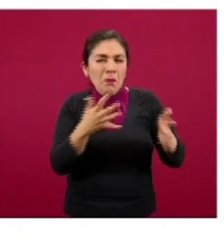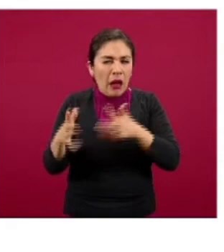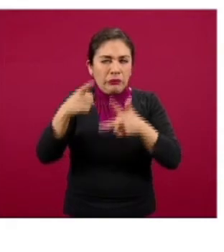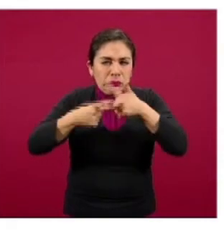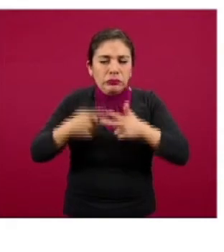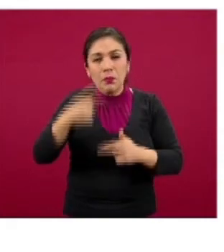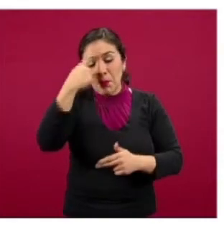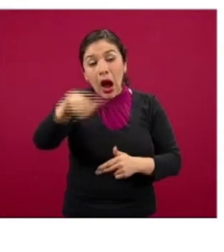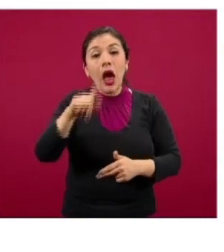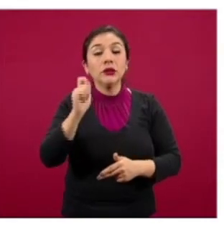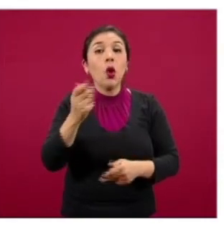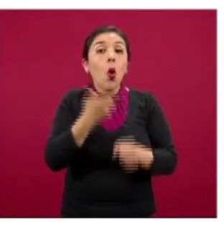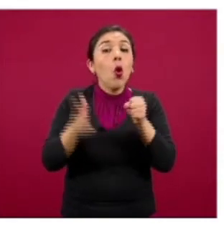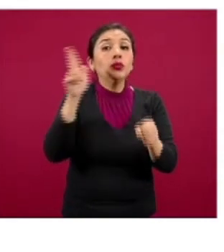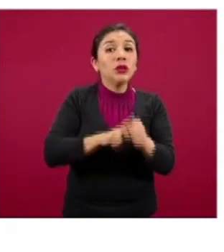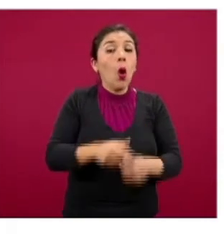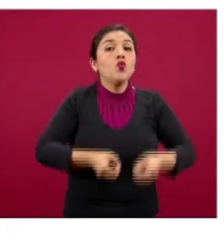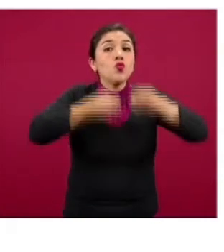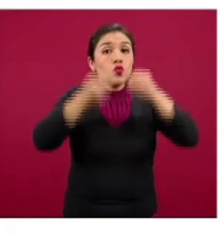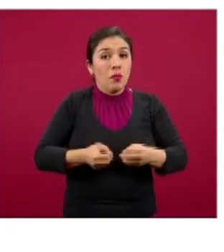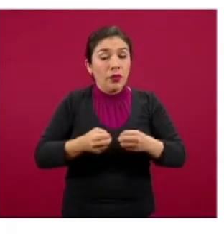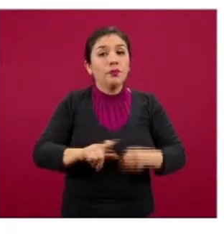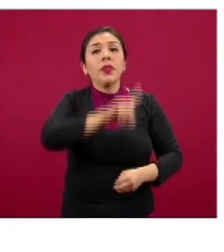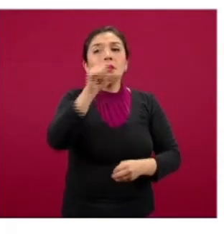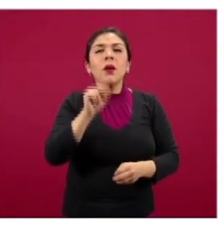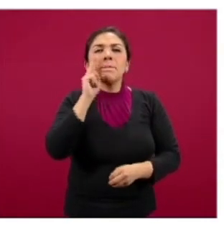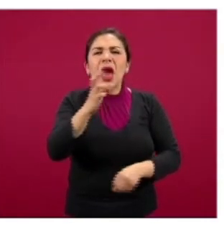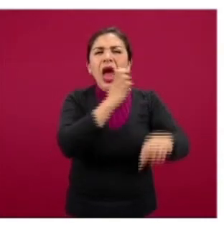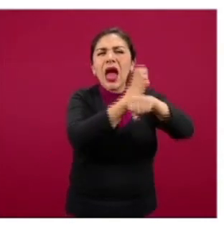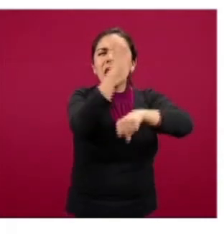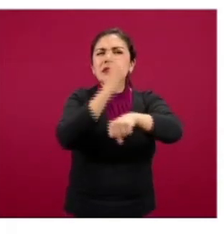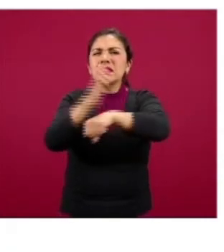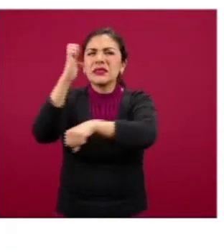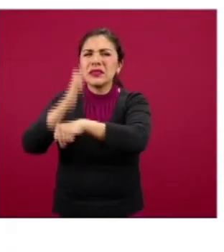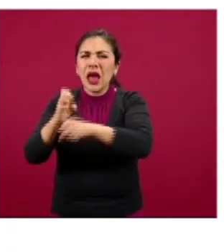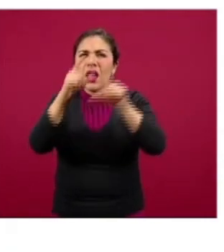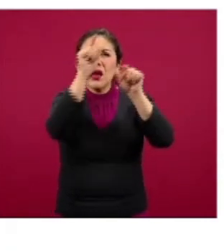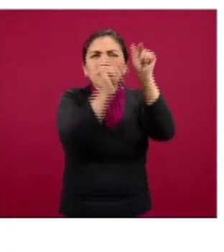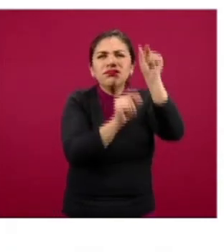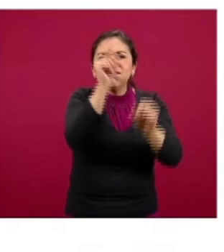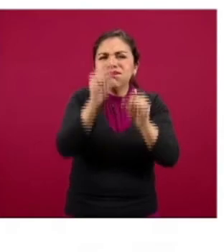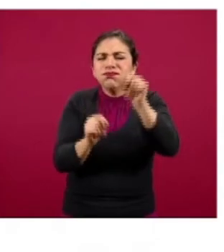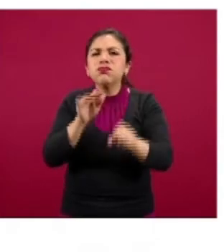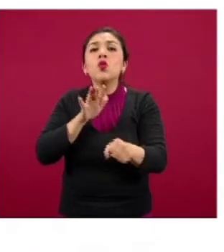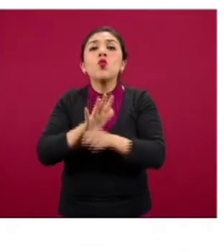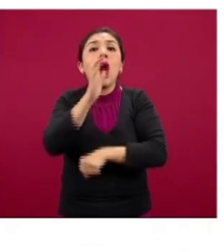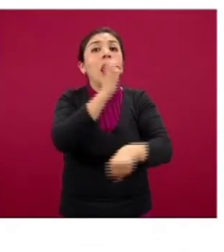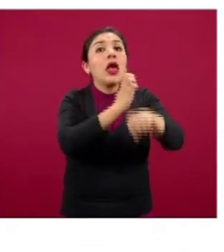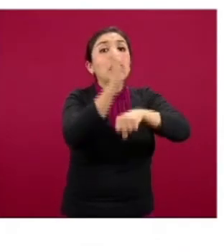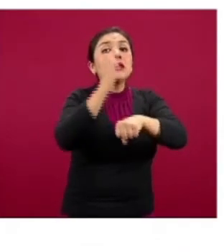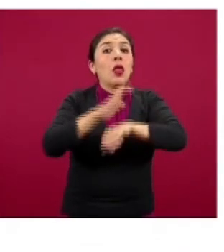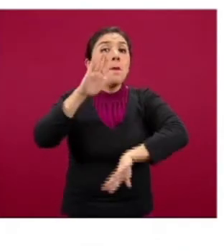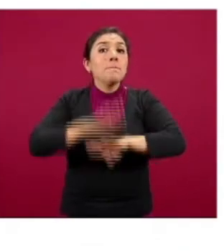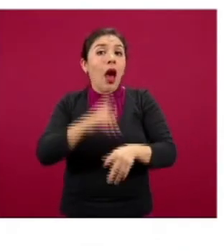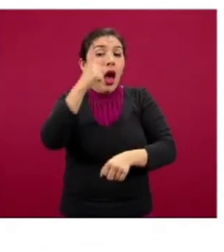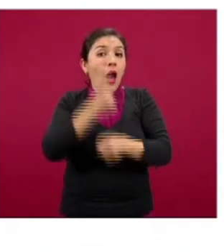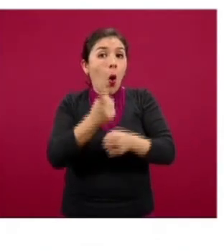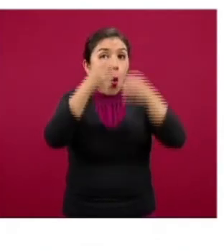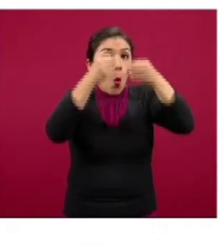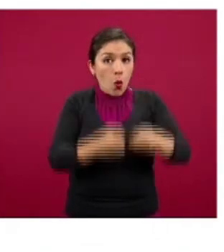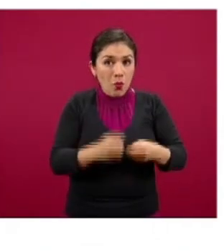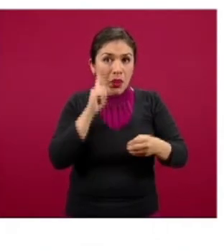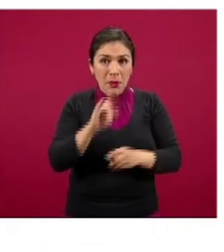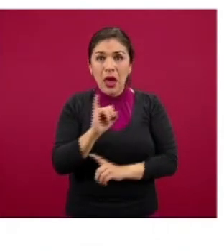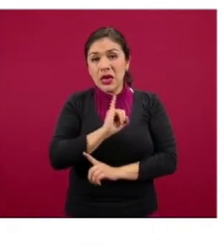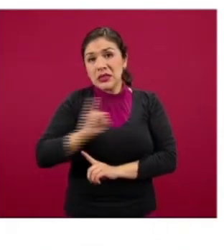de hospitalización, y después por entidad federativa podemos ver cuáles son las más ocupadas, de izquierda a